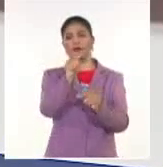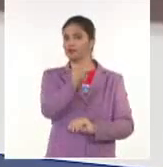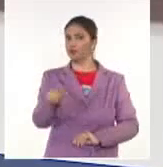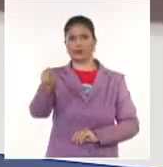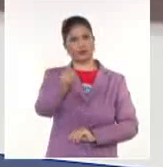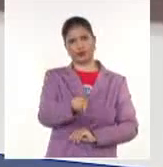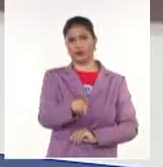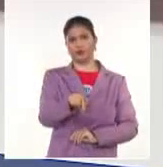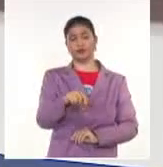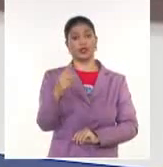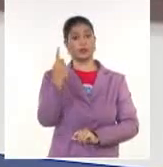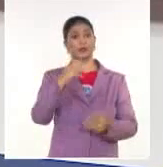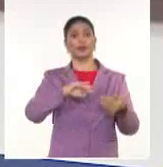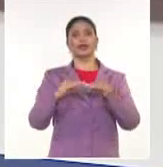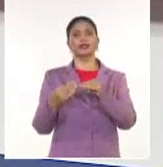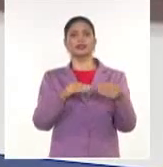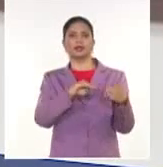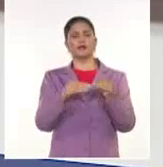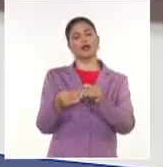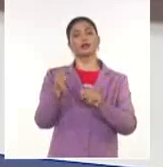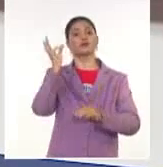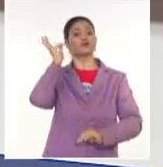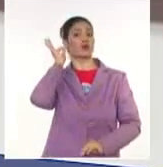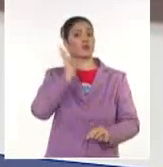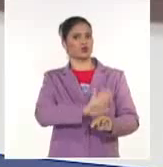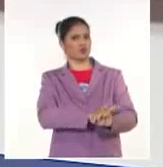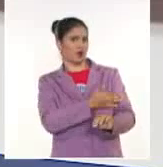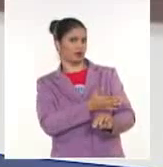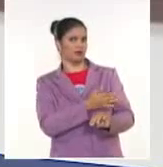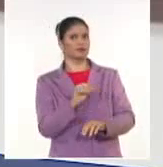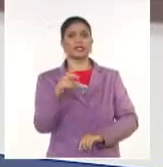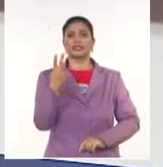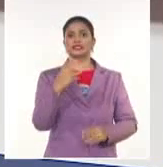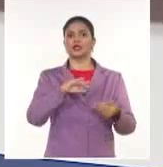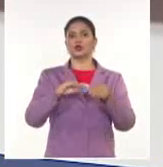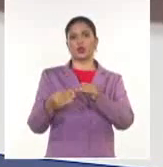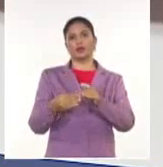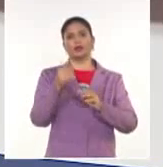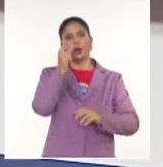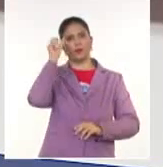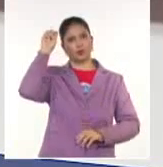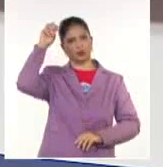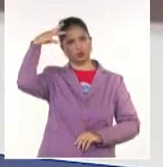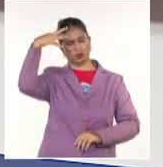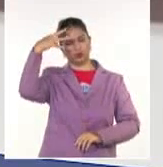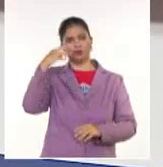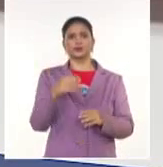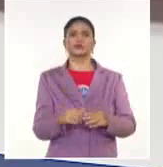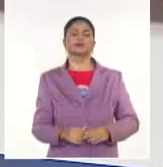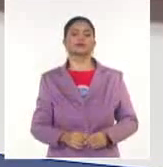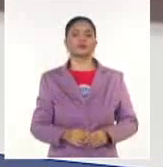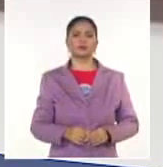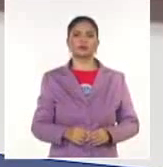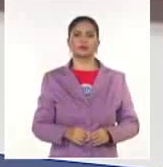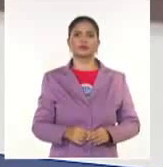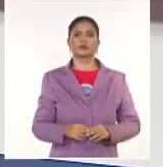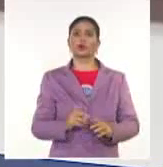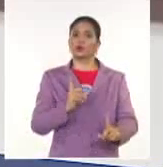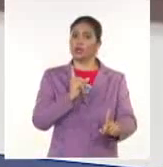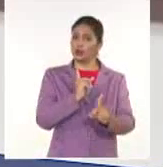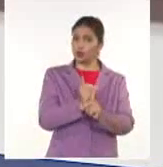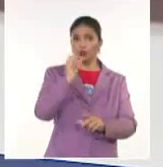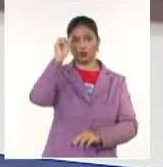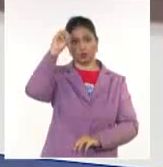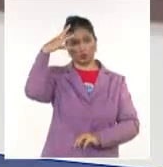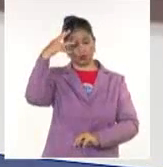primer debate de este tipo para camala pero el segundo para Trump que ya se enfrentó a Joe biden en junio pasado un encuentro que fue decisivo